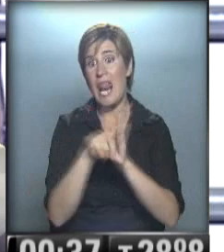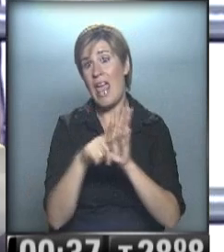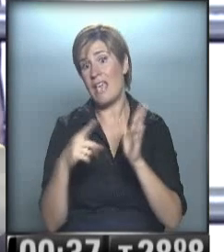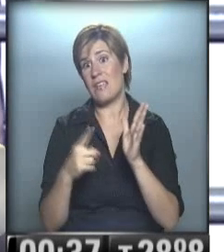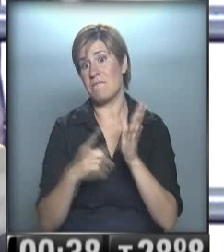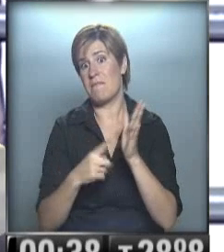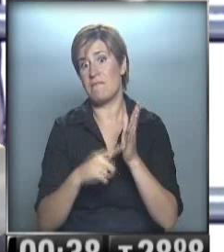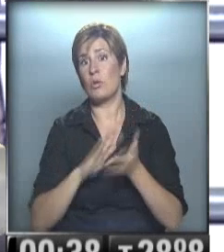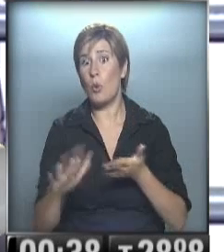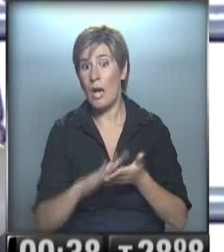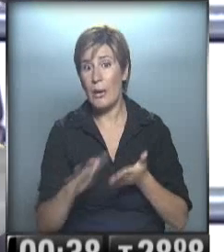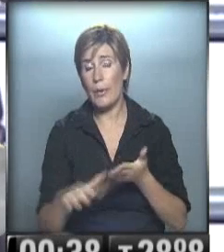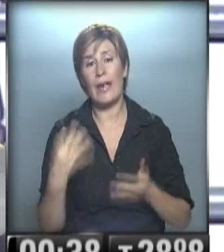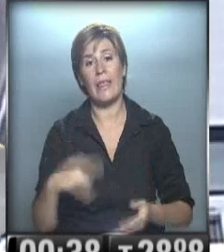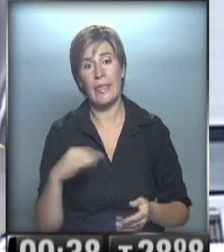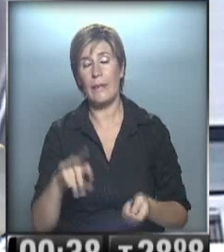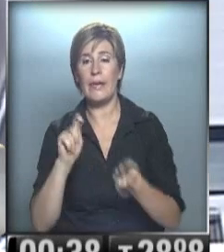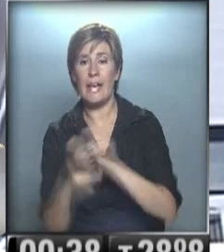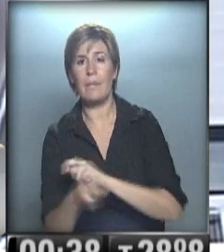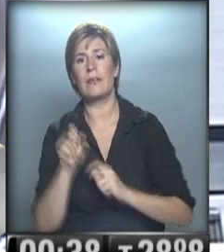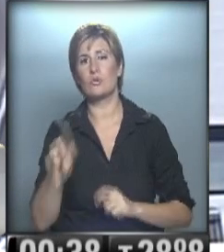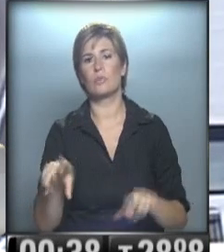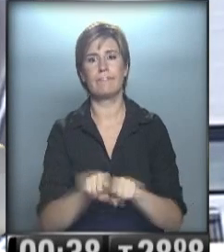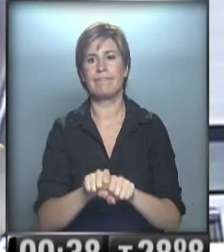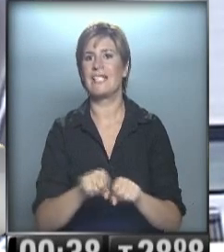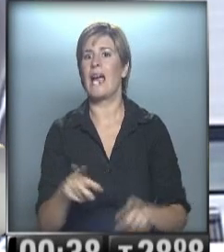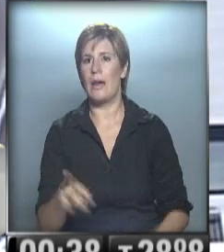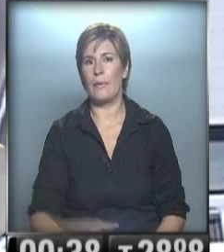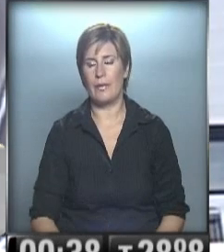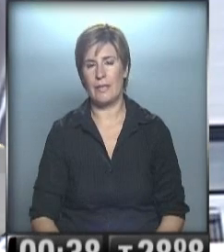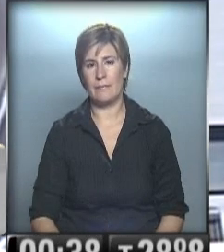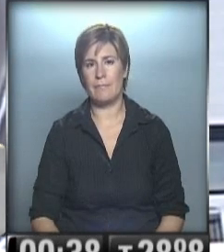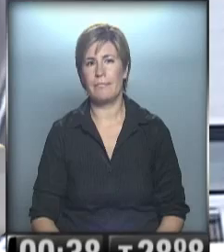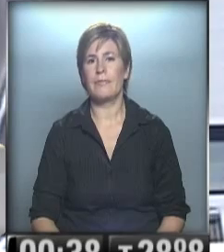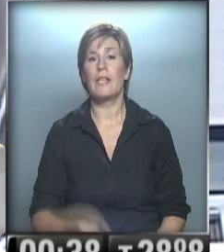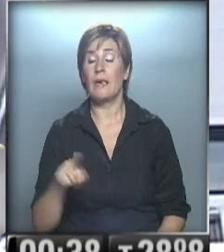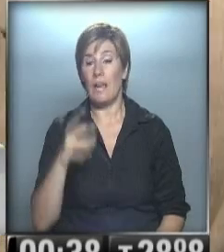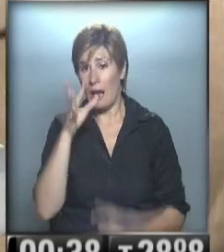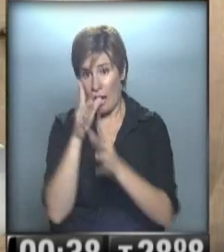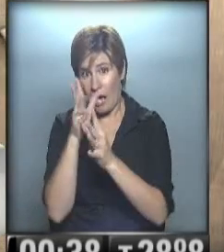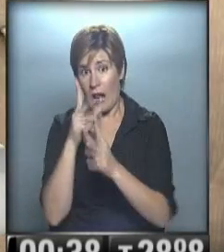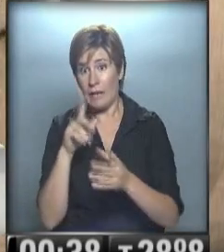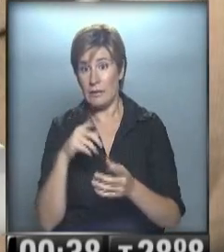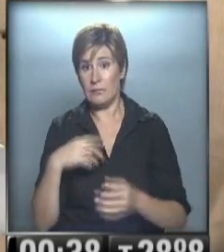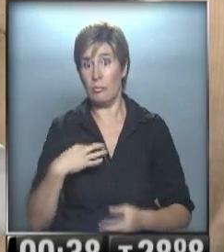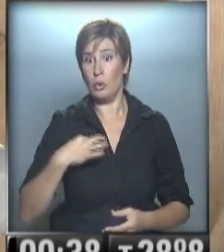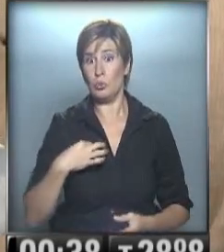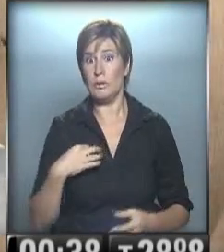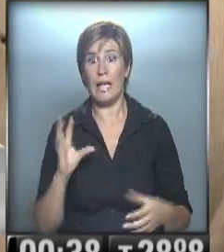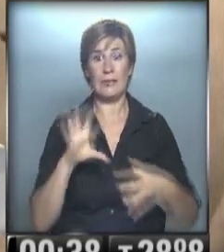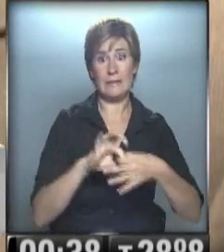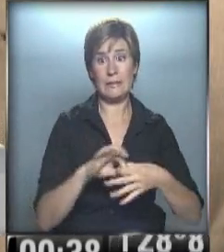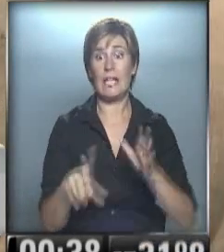sistema de cable. Sabatella aclaró que si bien en principio el plan de adecuación voluntaria de ese grupo mediático cumpliría con las exigencias de la